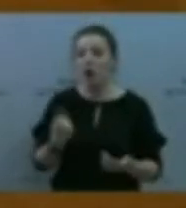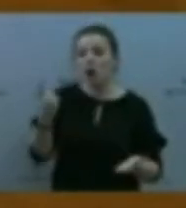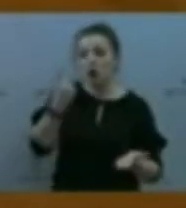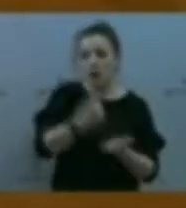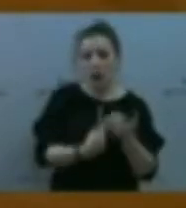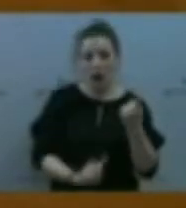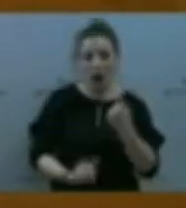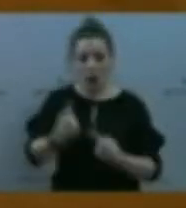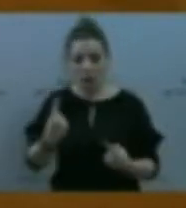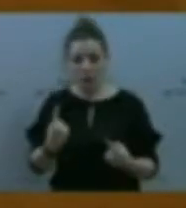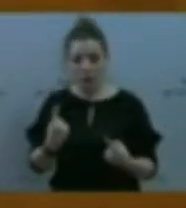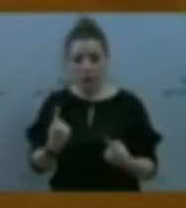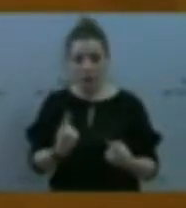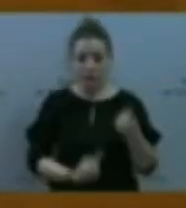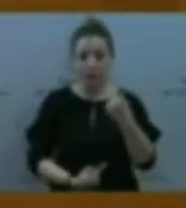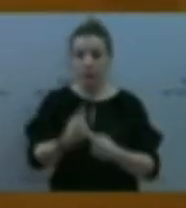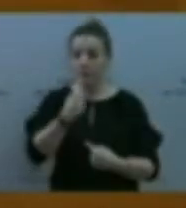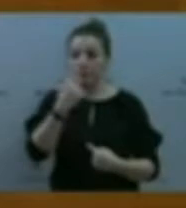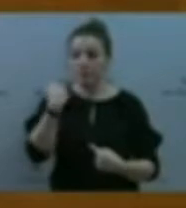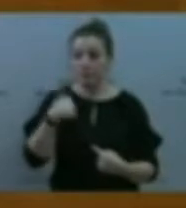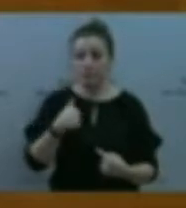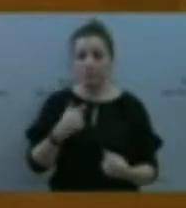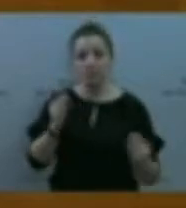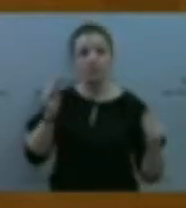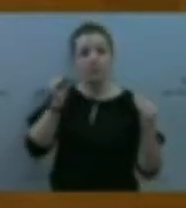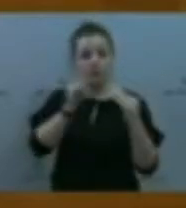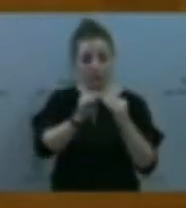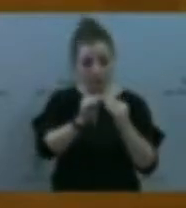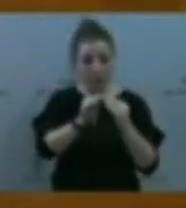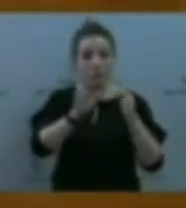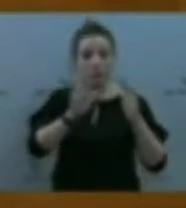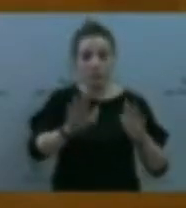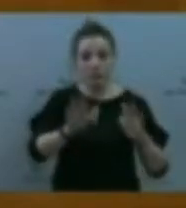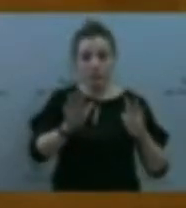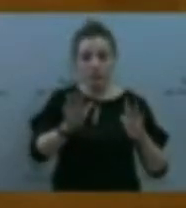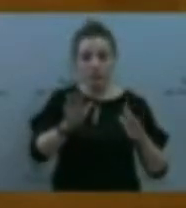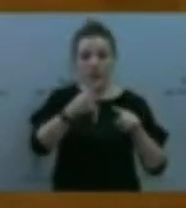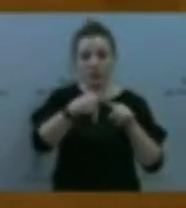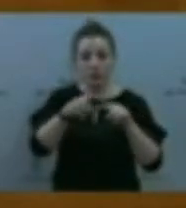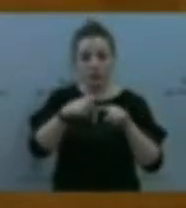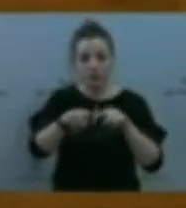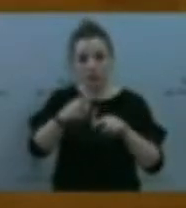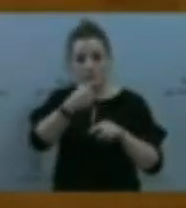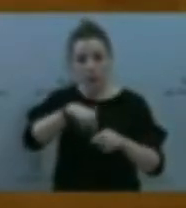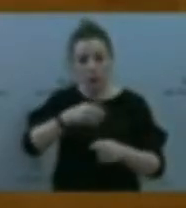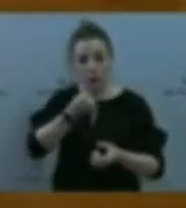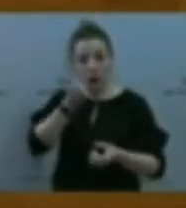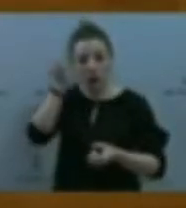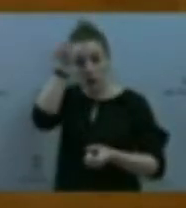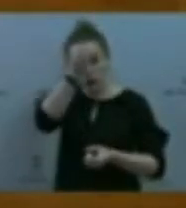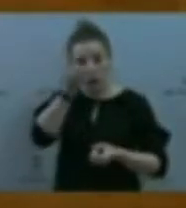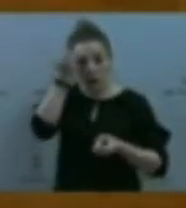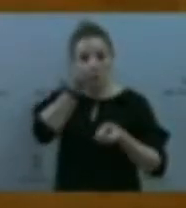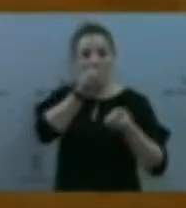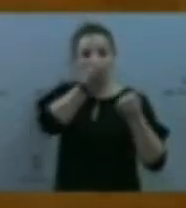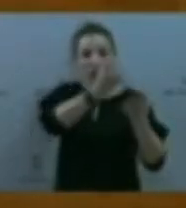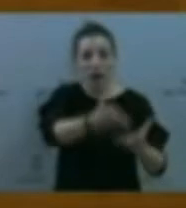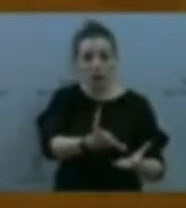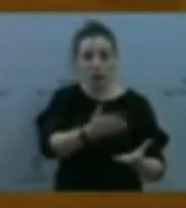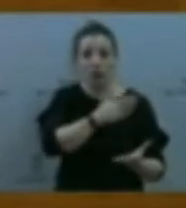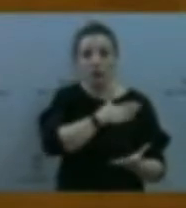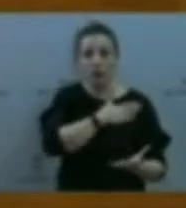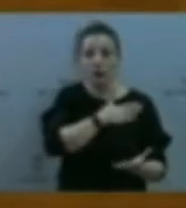comparto, pero, oiga, aspectos que le planteamos nosotros ni los retocaron. Yo en aquel momento, cuando plantearon ustedes la